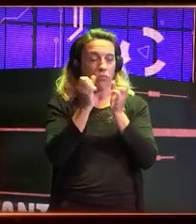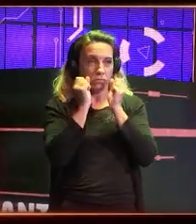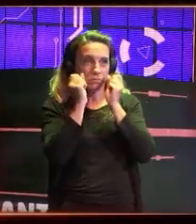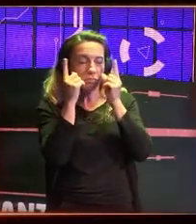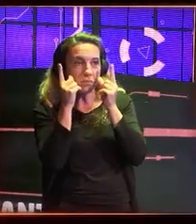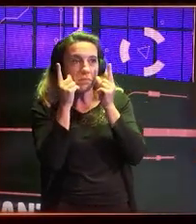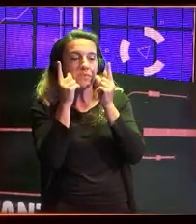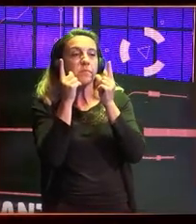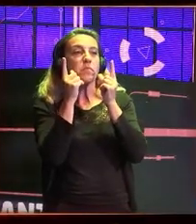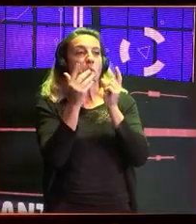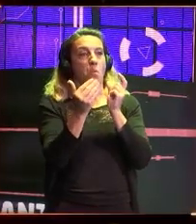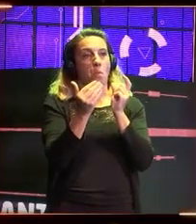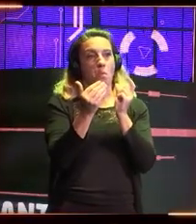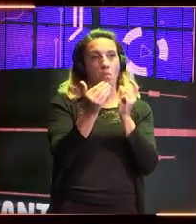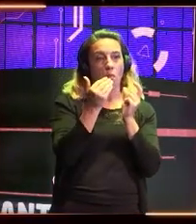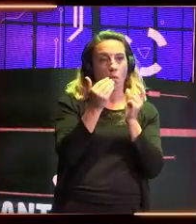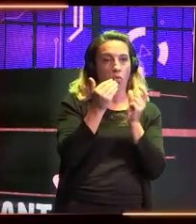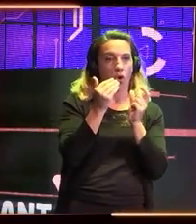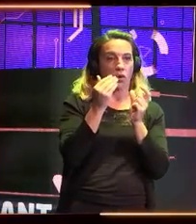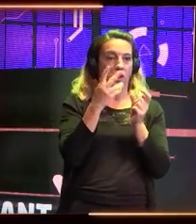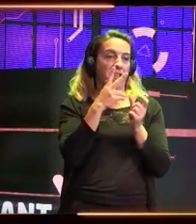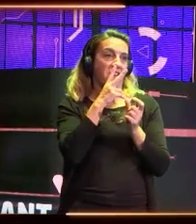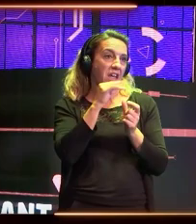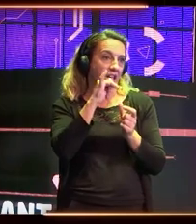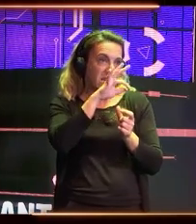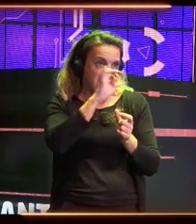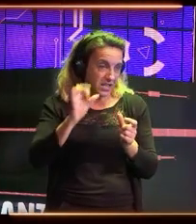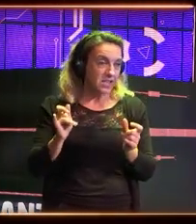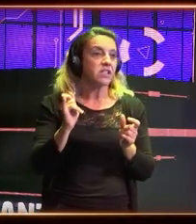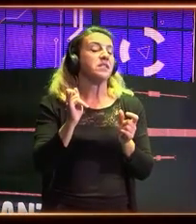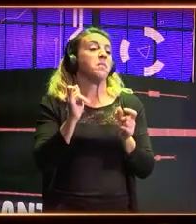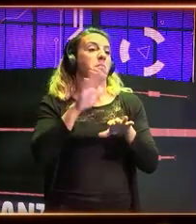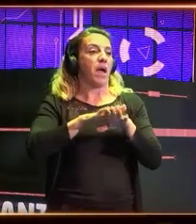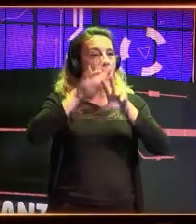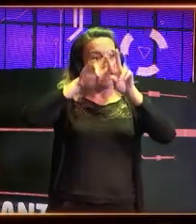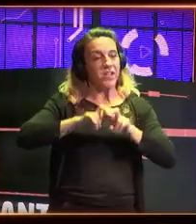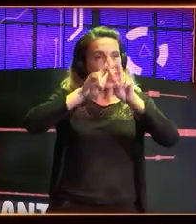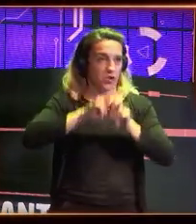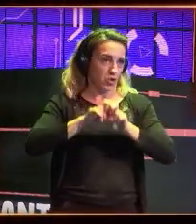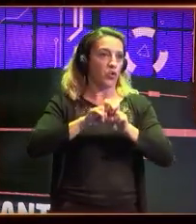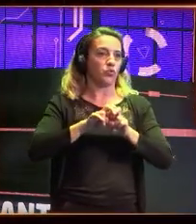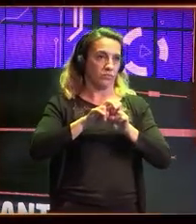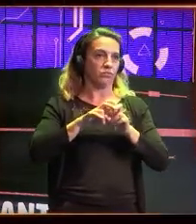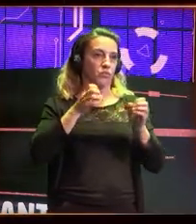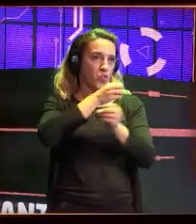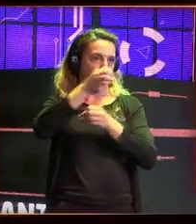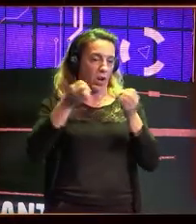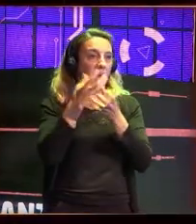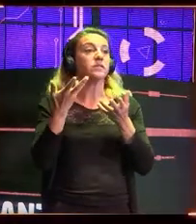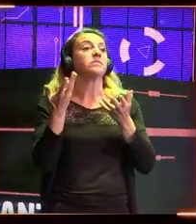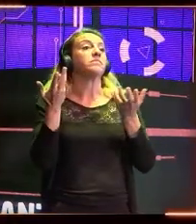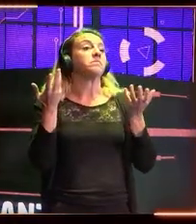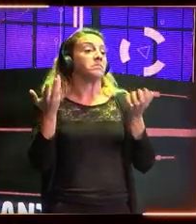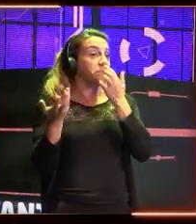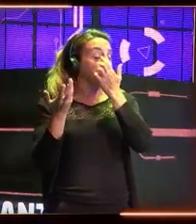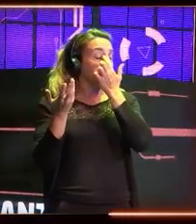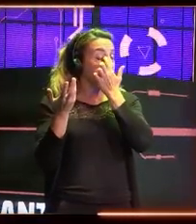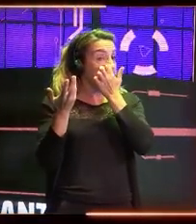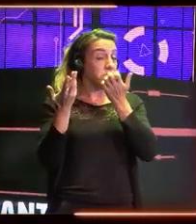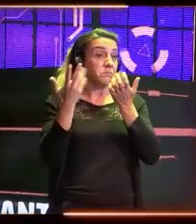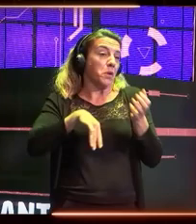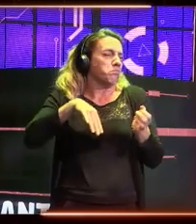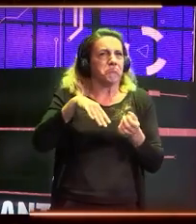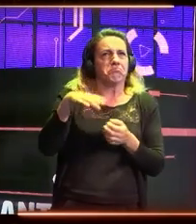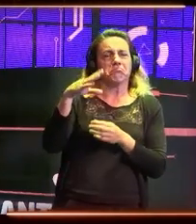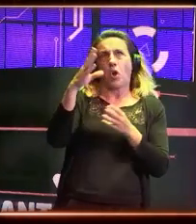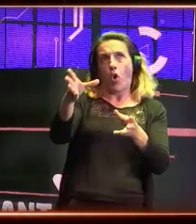bozon de higgs en la organización europea para la investigación nuclear durante ese tiempo dijo bueno pues con todo este conocimiento qu hago me